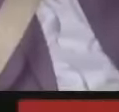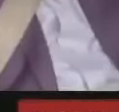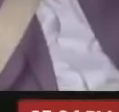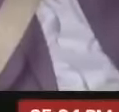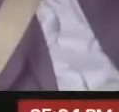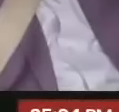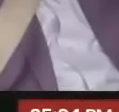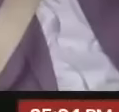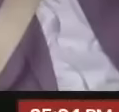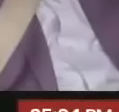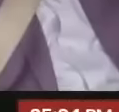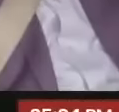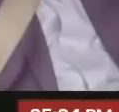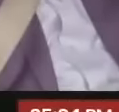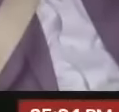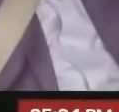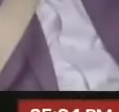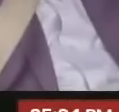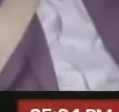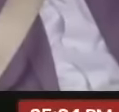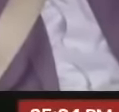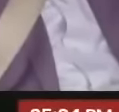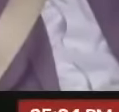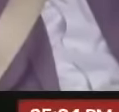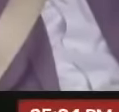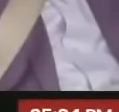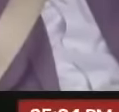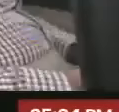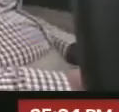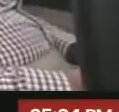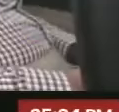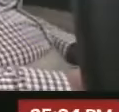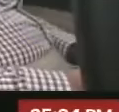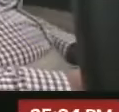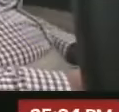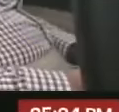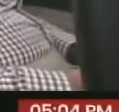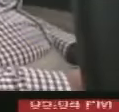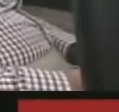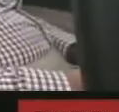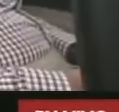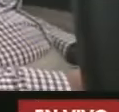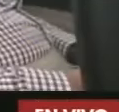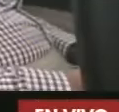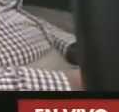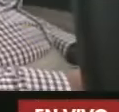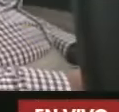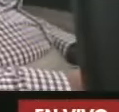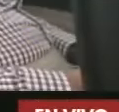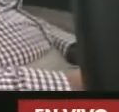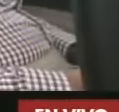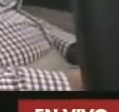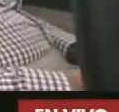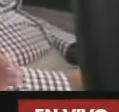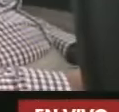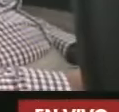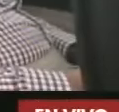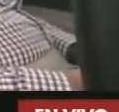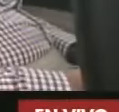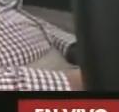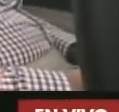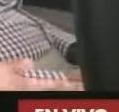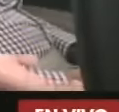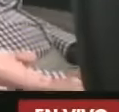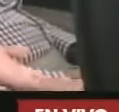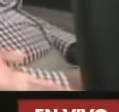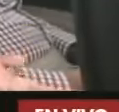una de las fundadoras en el estado Carabobo de esta misión tan bonita. ¡Qué experiencia tan bonita! Fue una de las primeras misiones del comandante Chávez, además de las